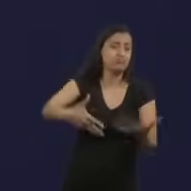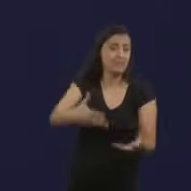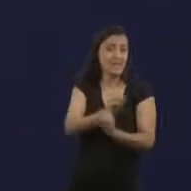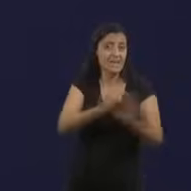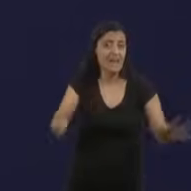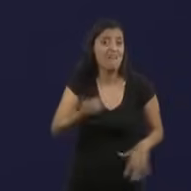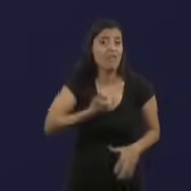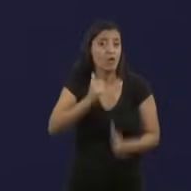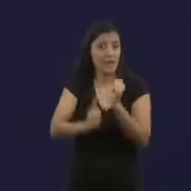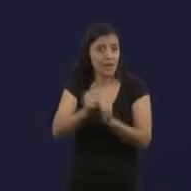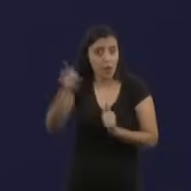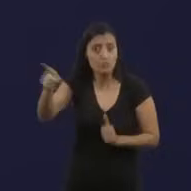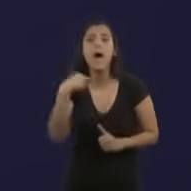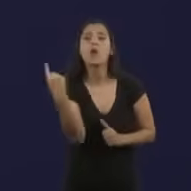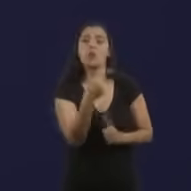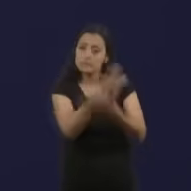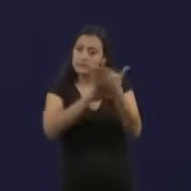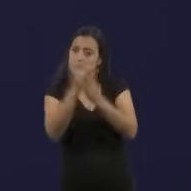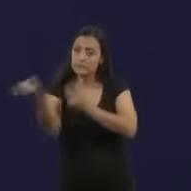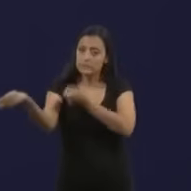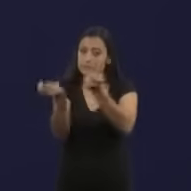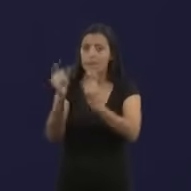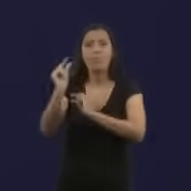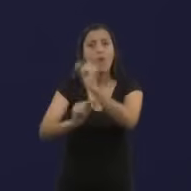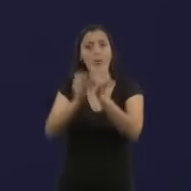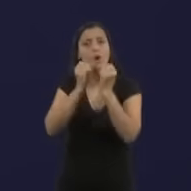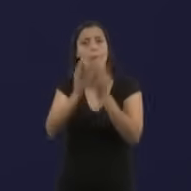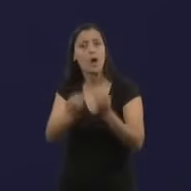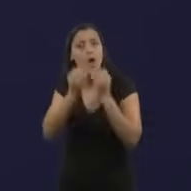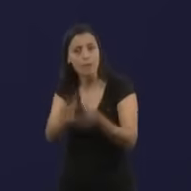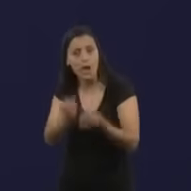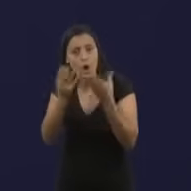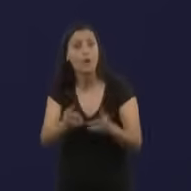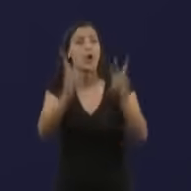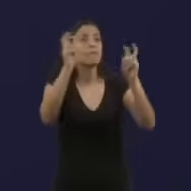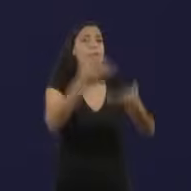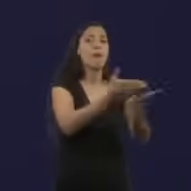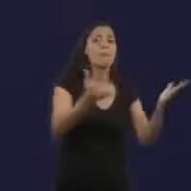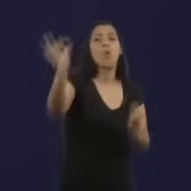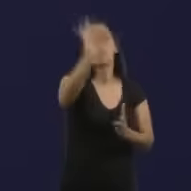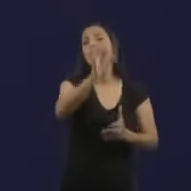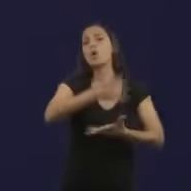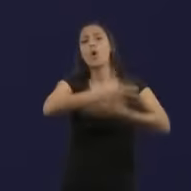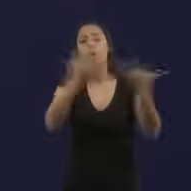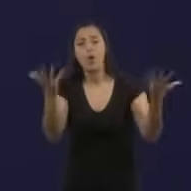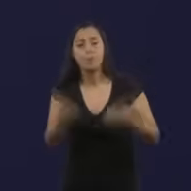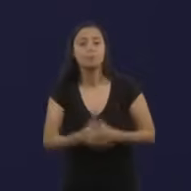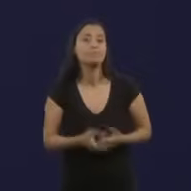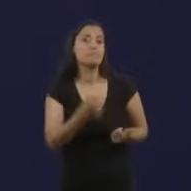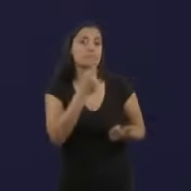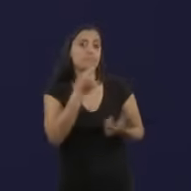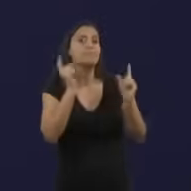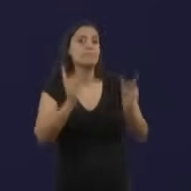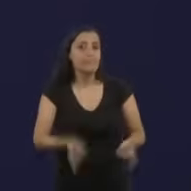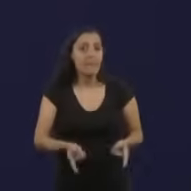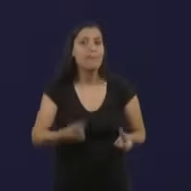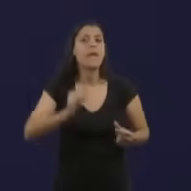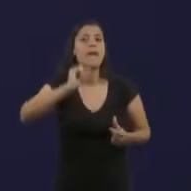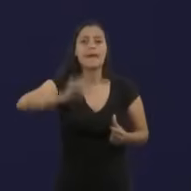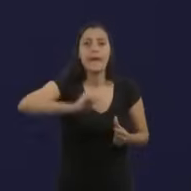Rosario y tantas otras cosas que fuimos corrigiendo que van desde el orden público hasta Bueno relanzamiento